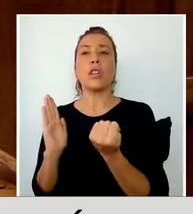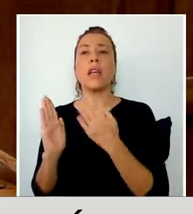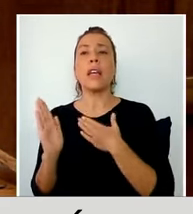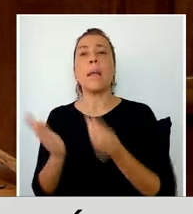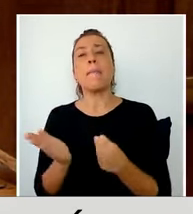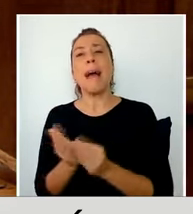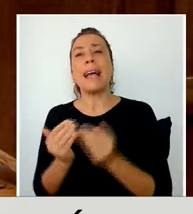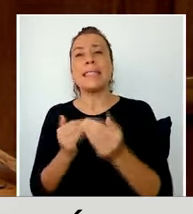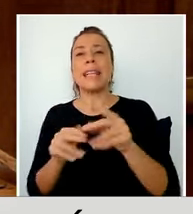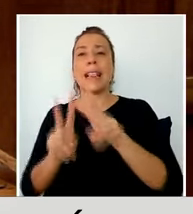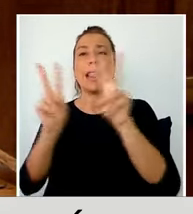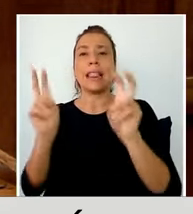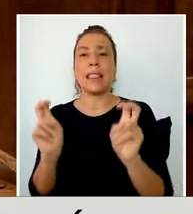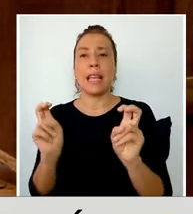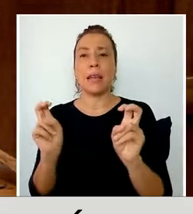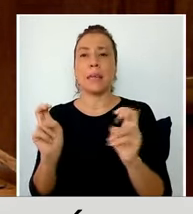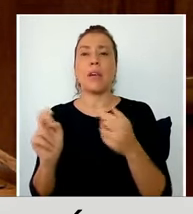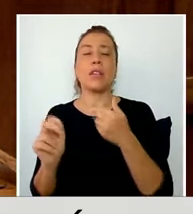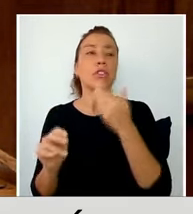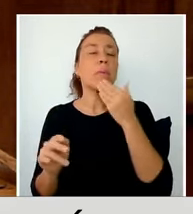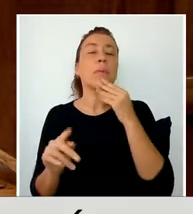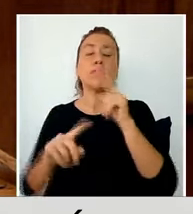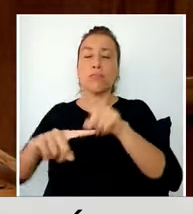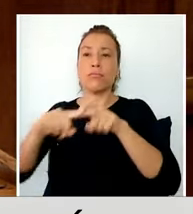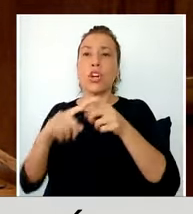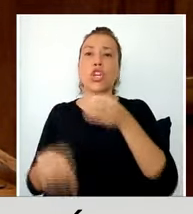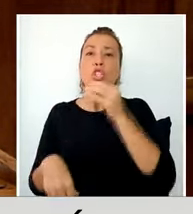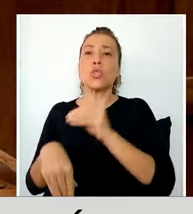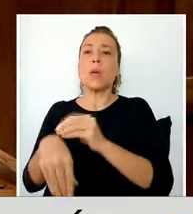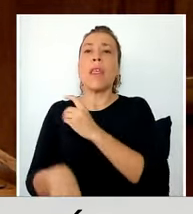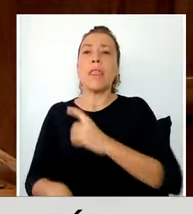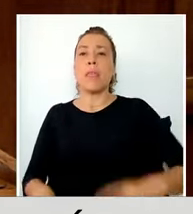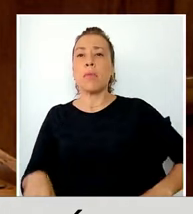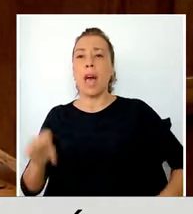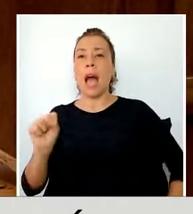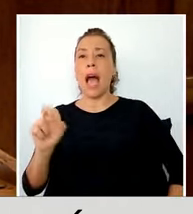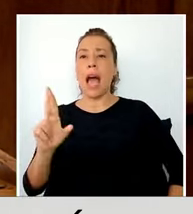hago mías las sugerencias del diputado araya